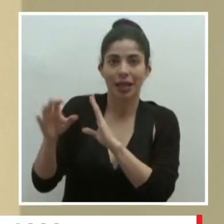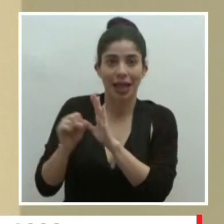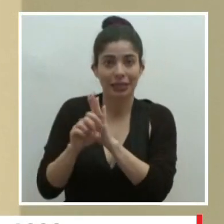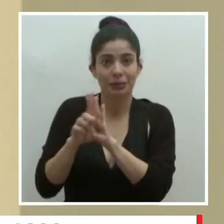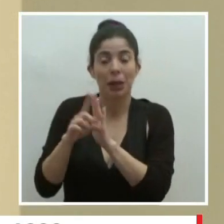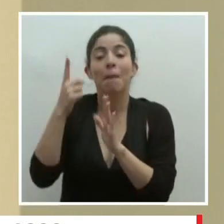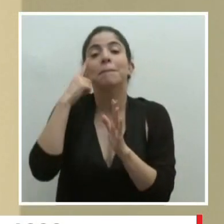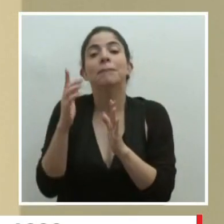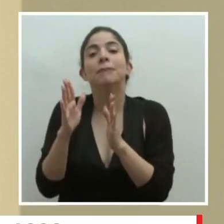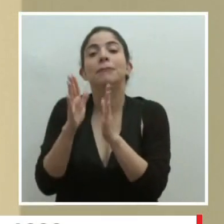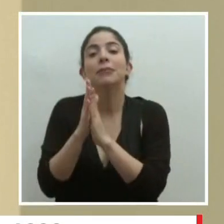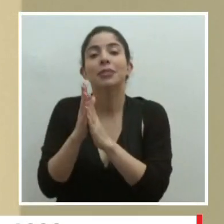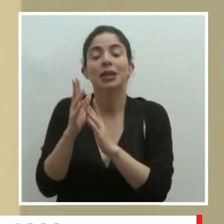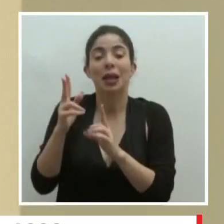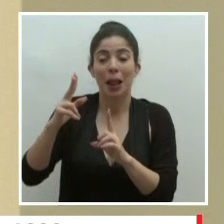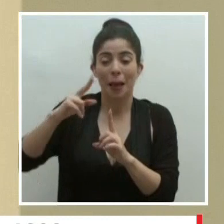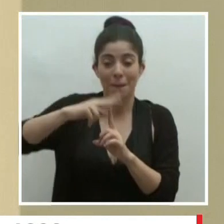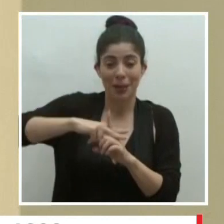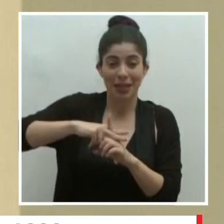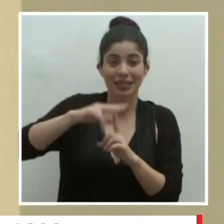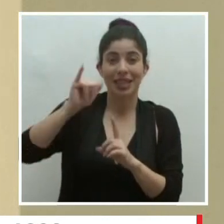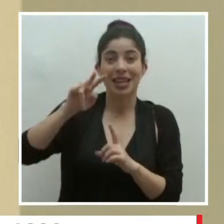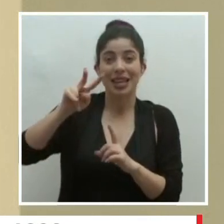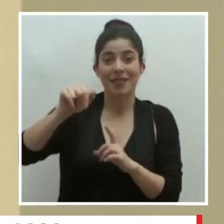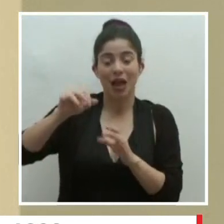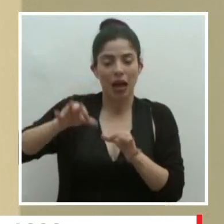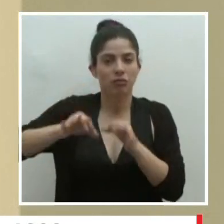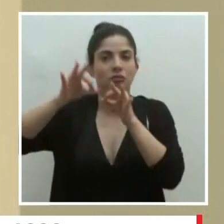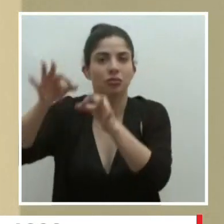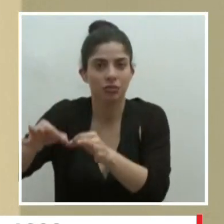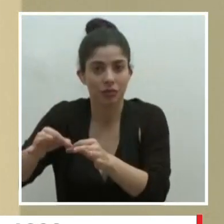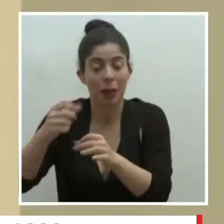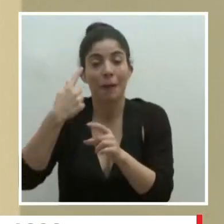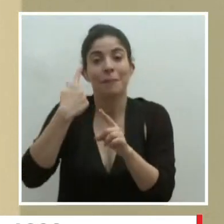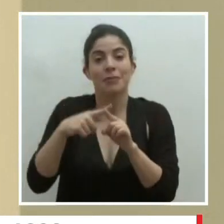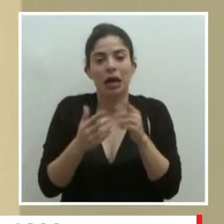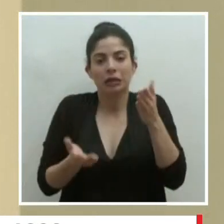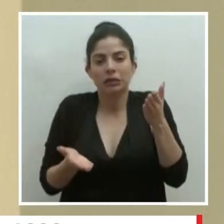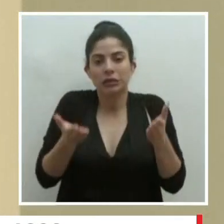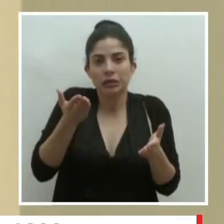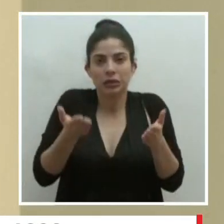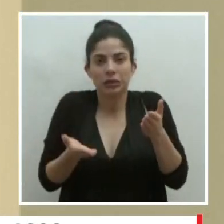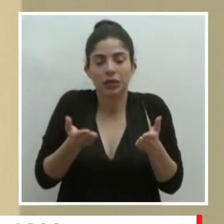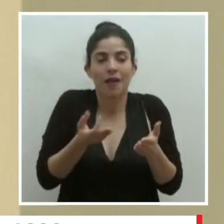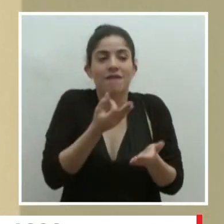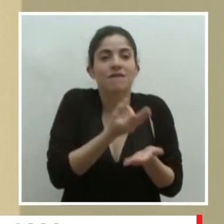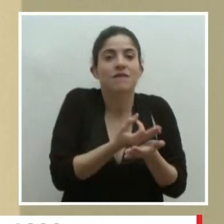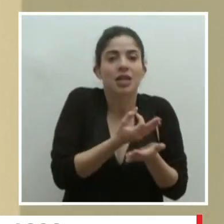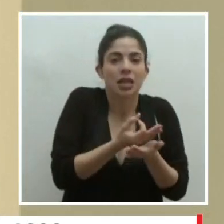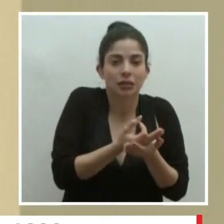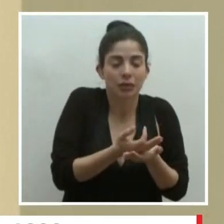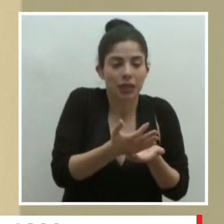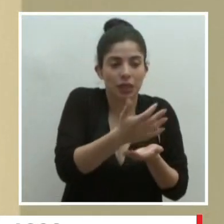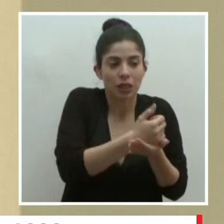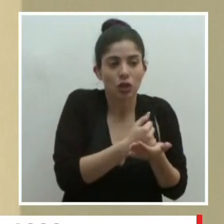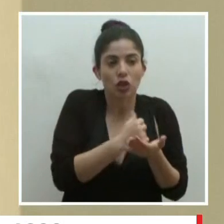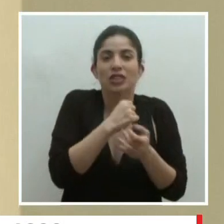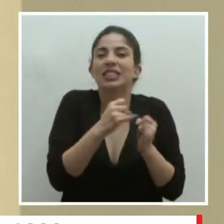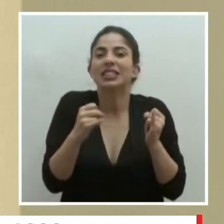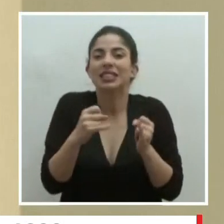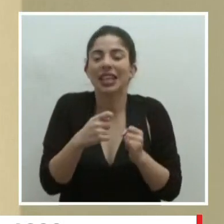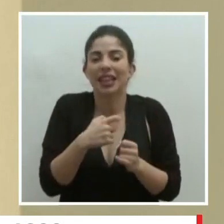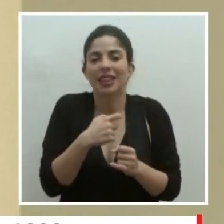pretendía posponer la entrada en vigencia del IVA y también compensándolo con una fuente de financiamiento no deficitaria